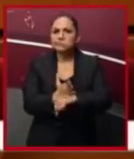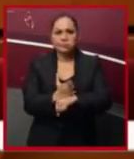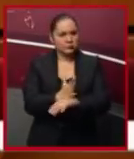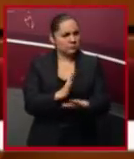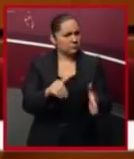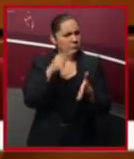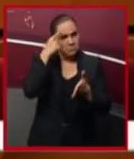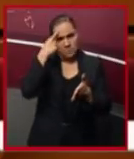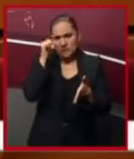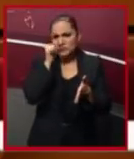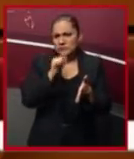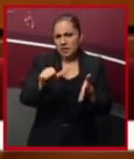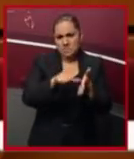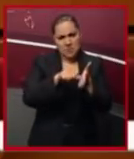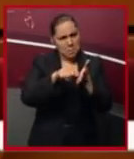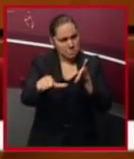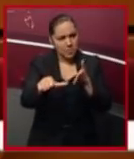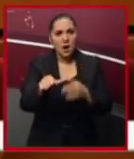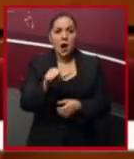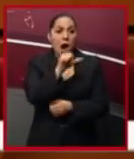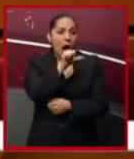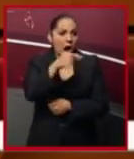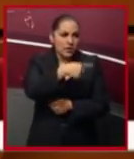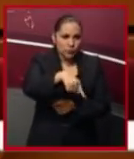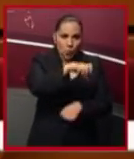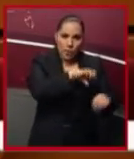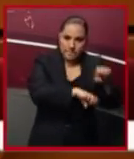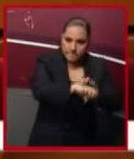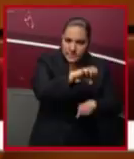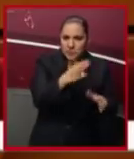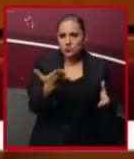públicos como a particulares que cometan